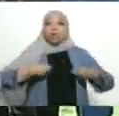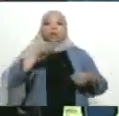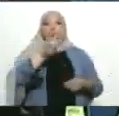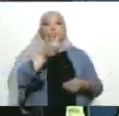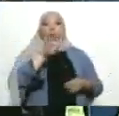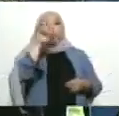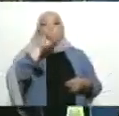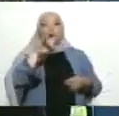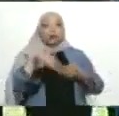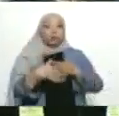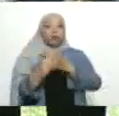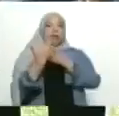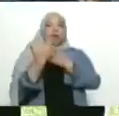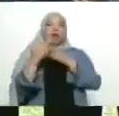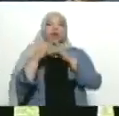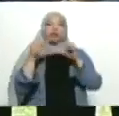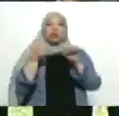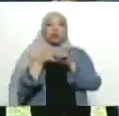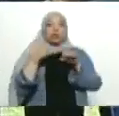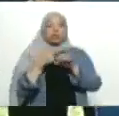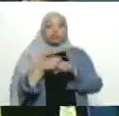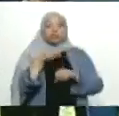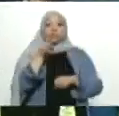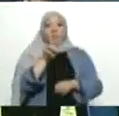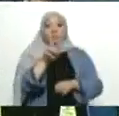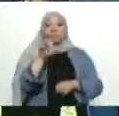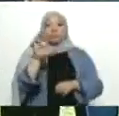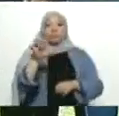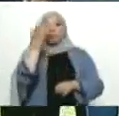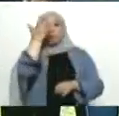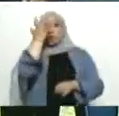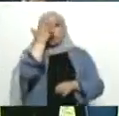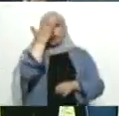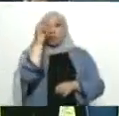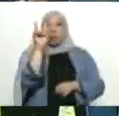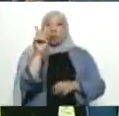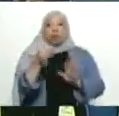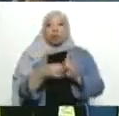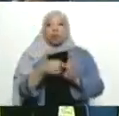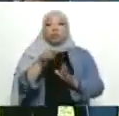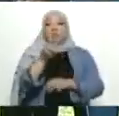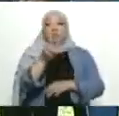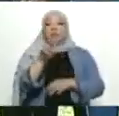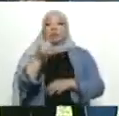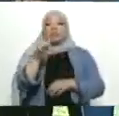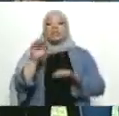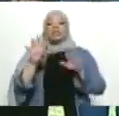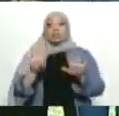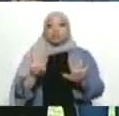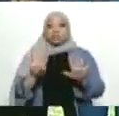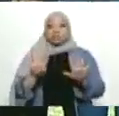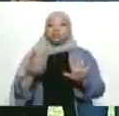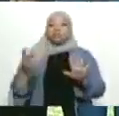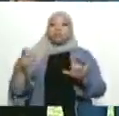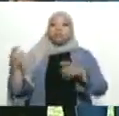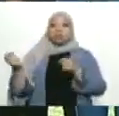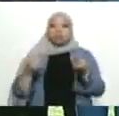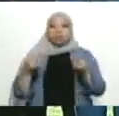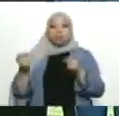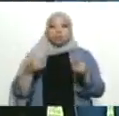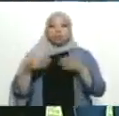aquella madrugada y toda la jornada del 23 de febrero del año 2019, en el intento de invasión, no